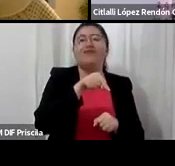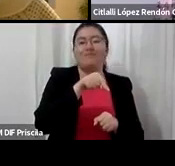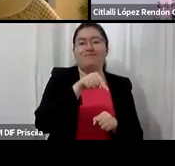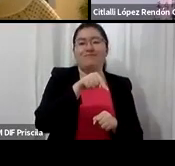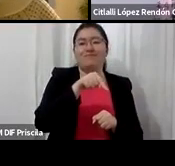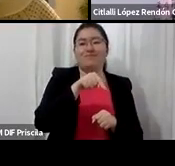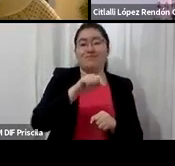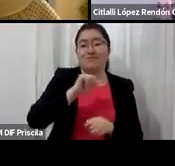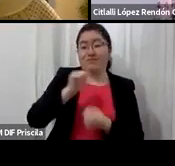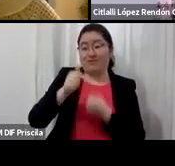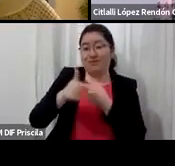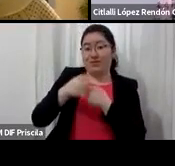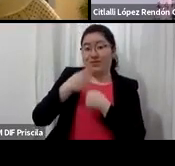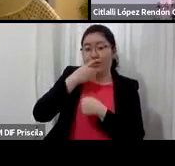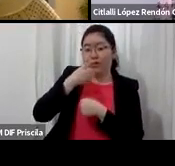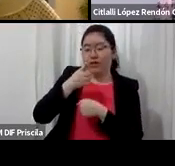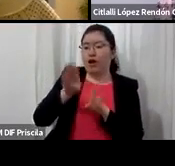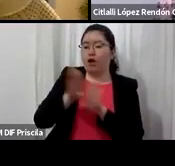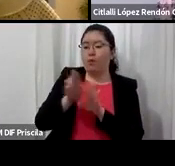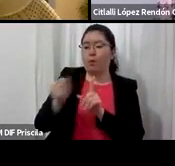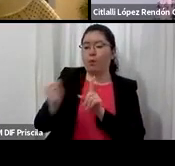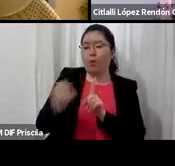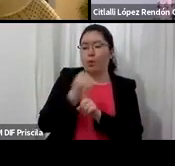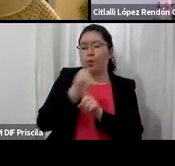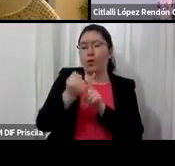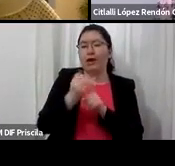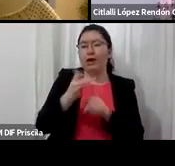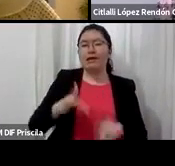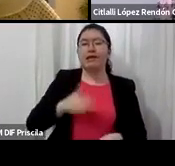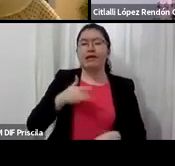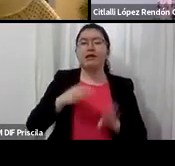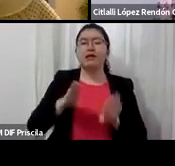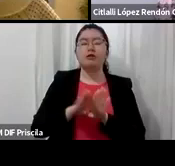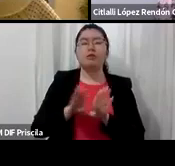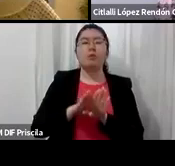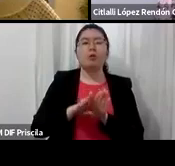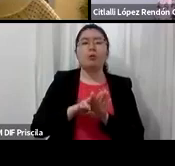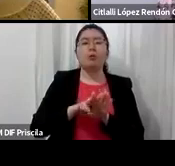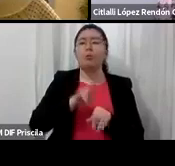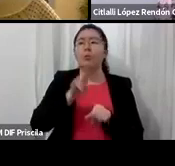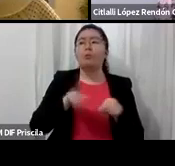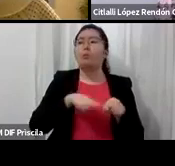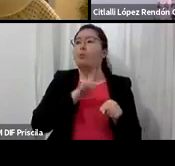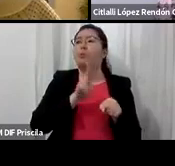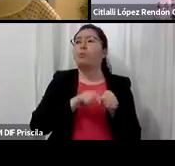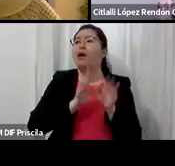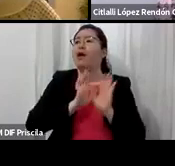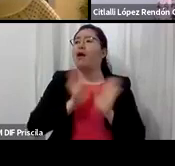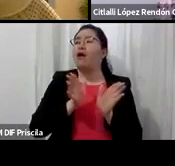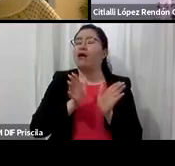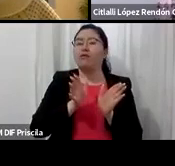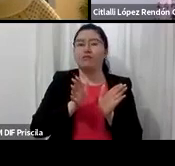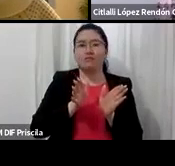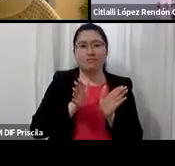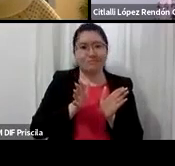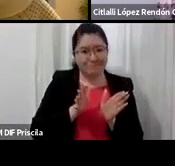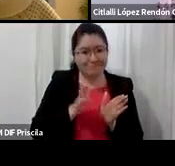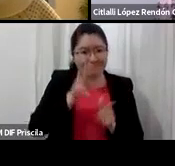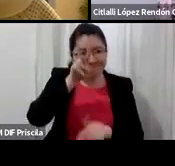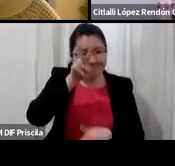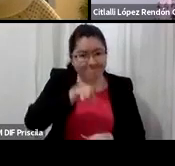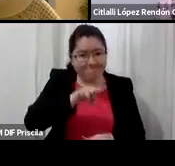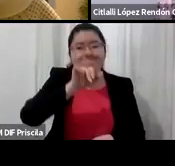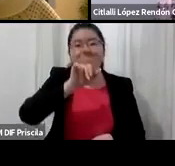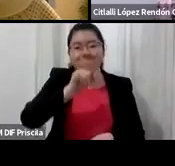que la violencia se ha normalizado. Yo diría que sí, o sea, la violencia se ha normalizado y no nos preocupa que